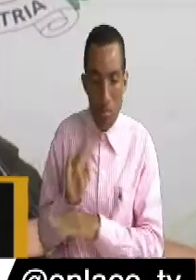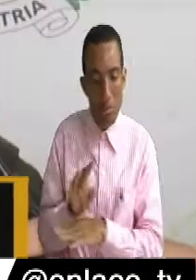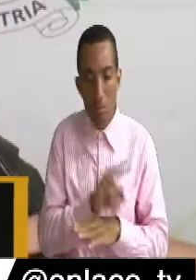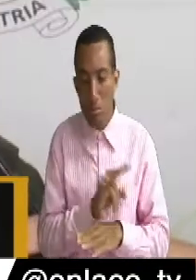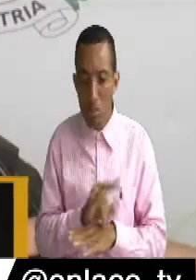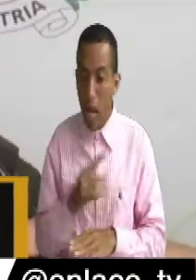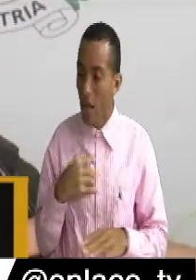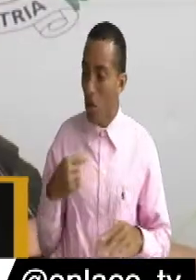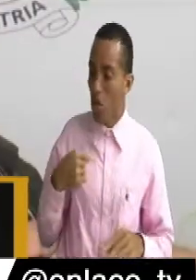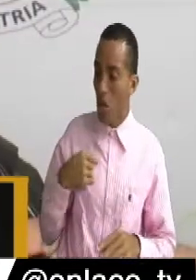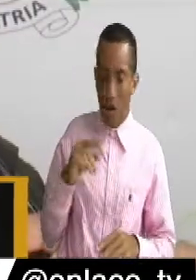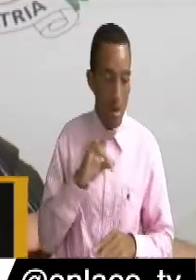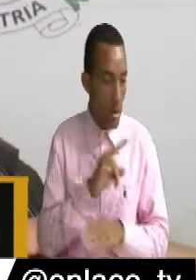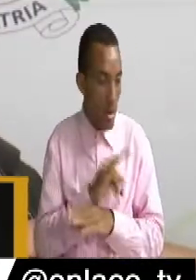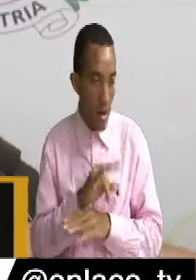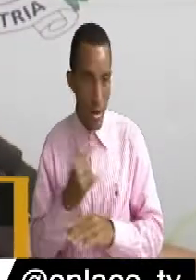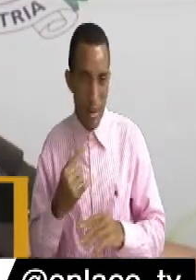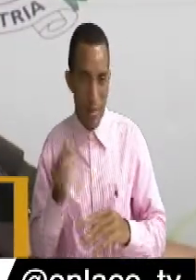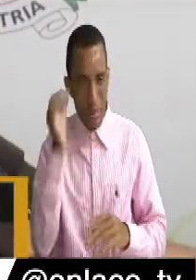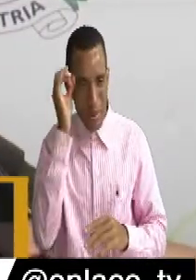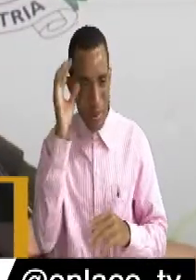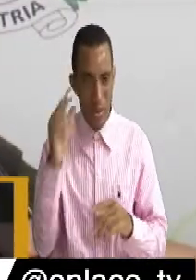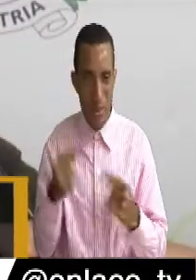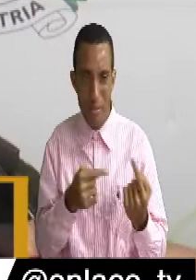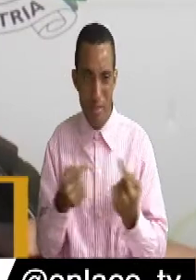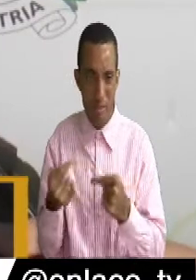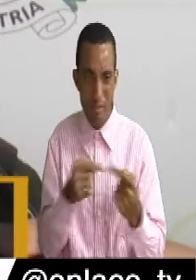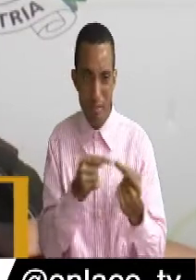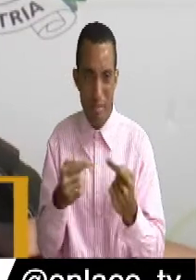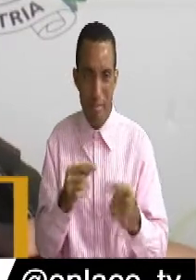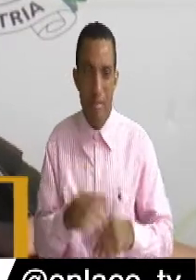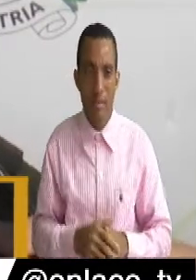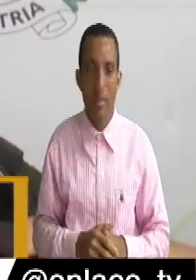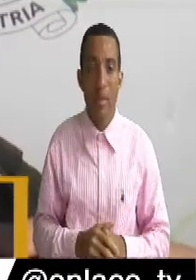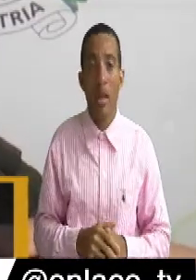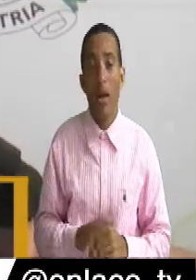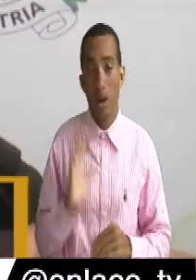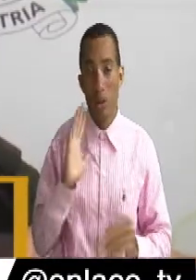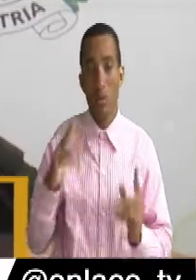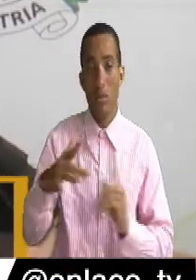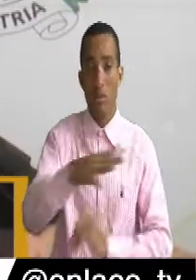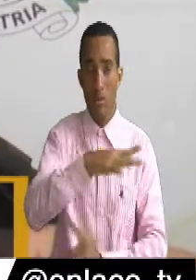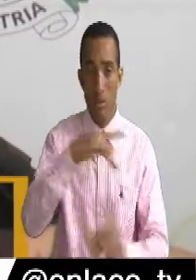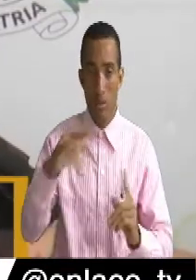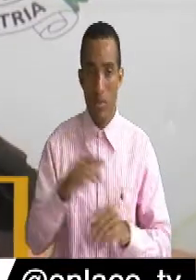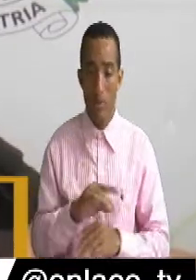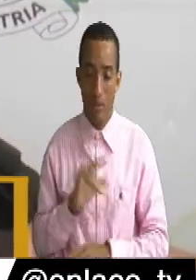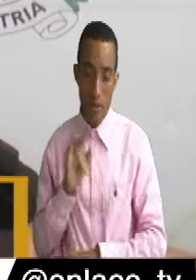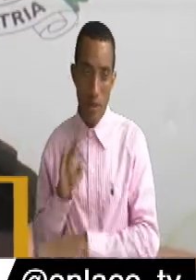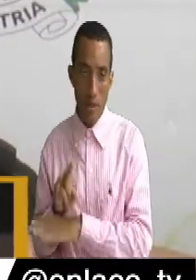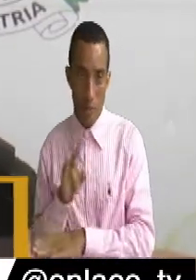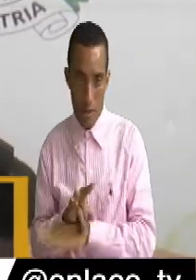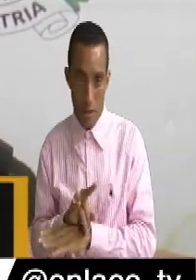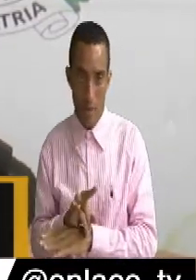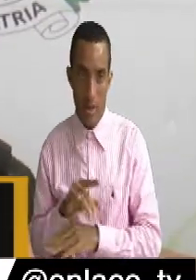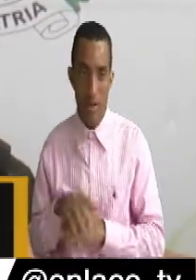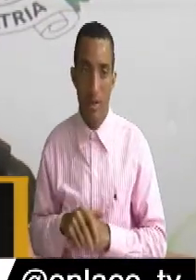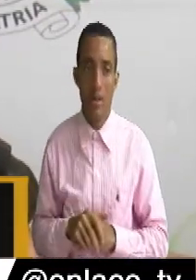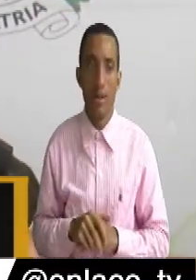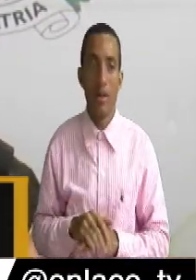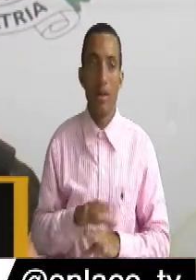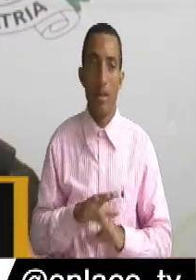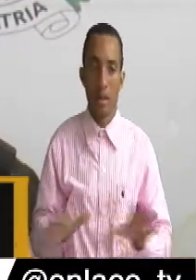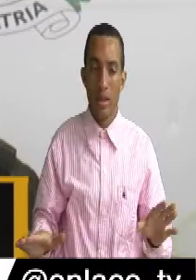hechos. Presuntamente se habla de una riña que se presentó por alguna situación de vigilancia informal. Estamos